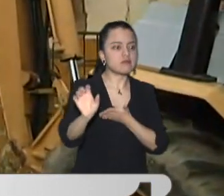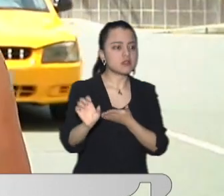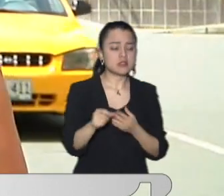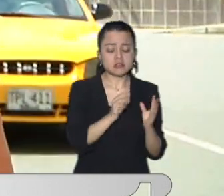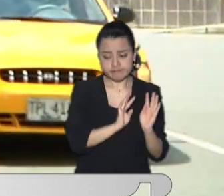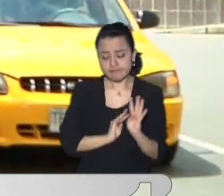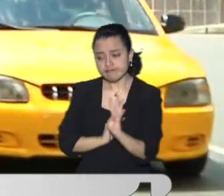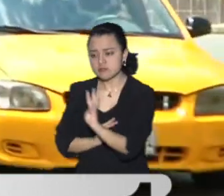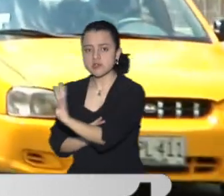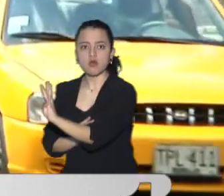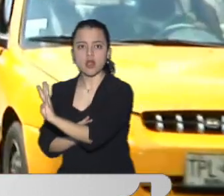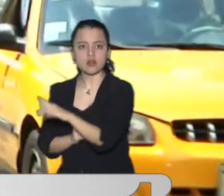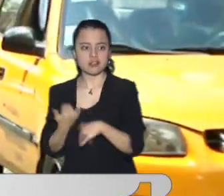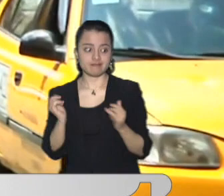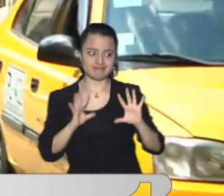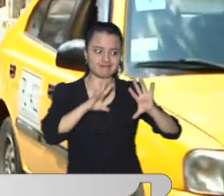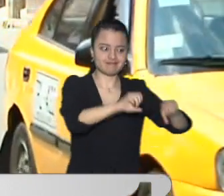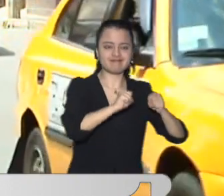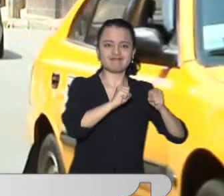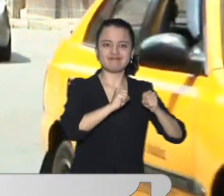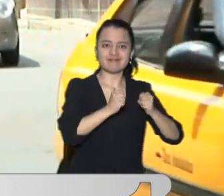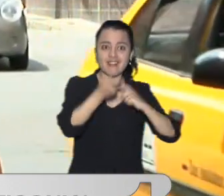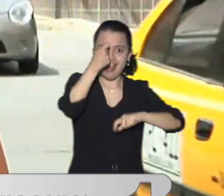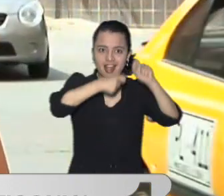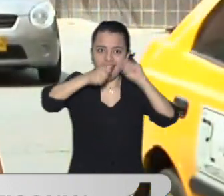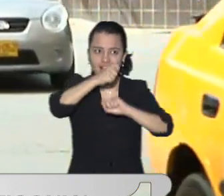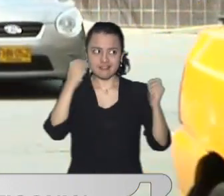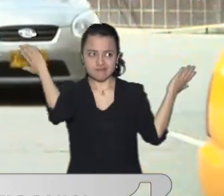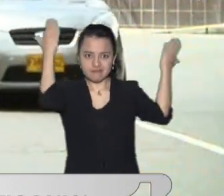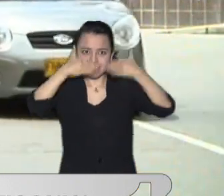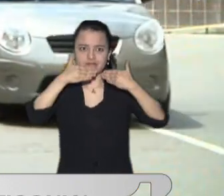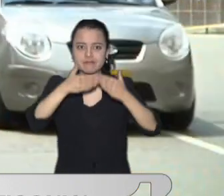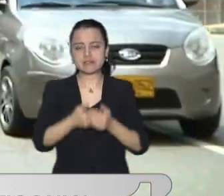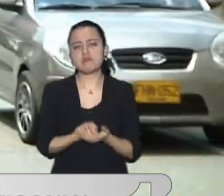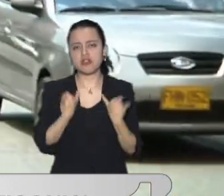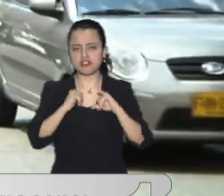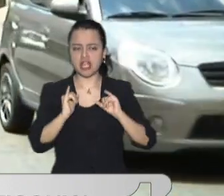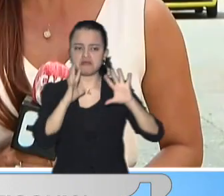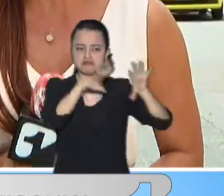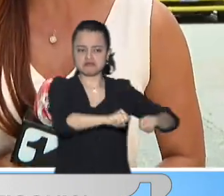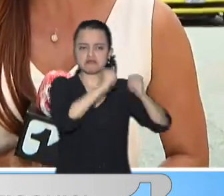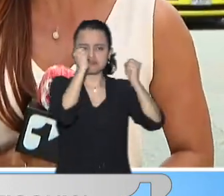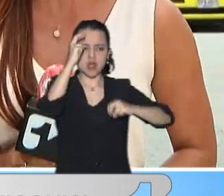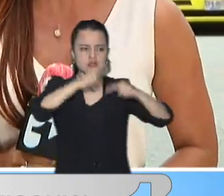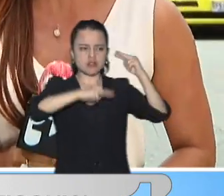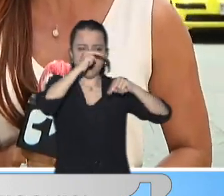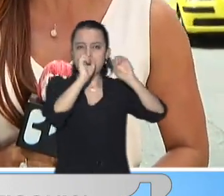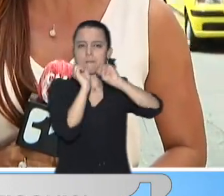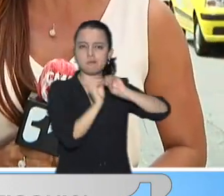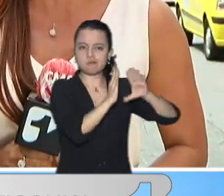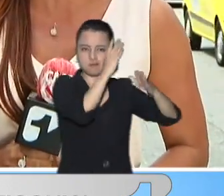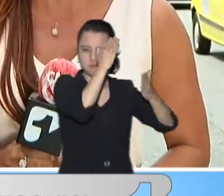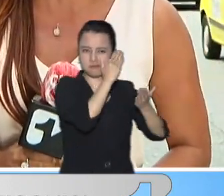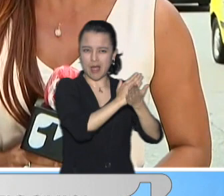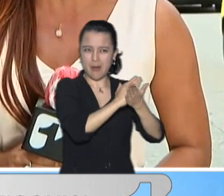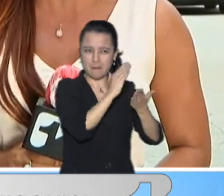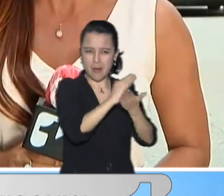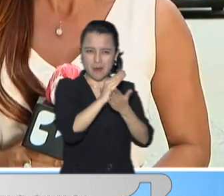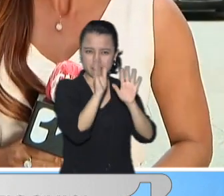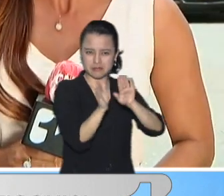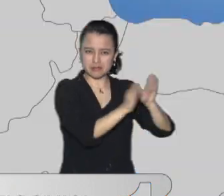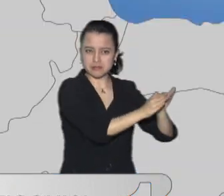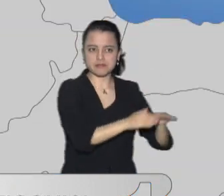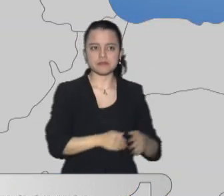Y finalmente, en otras noticias de Antioquia, hay conmoción nuevamente en el suroeste del departamento, exactamente en el municipio de Ciudad Bolívar, en donde se